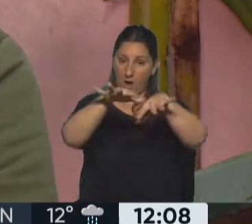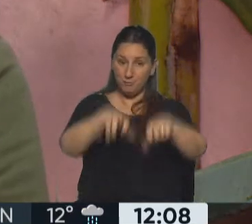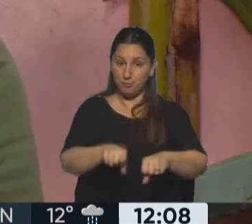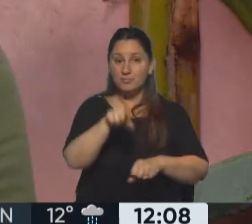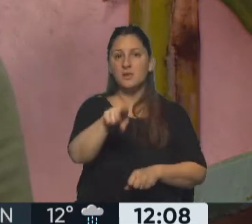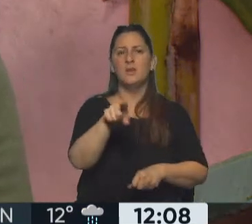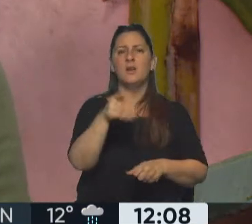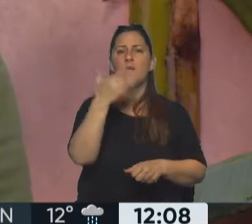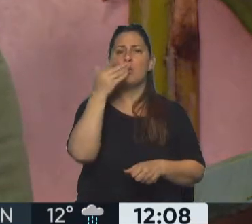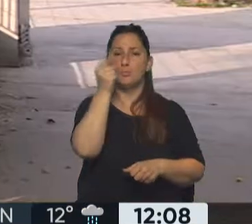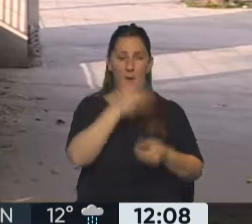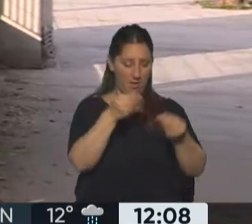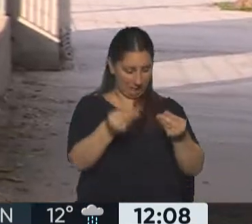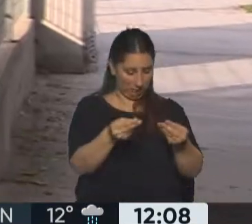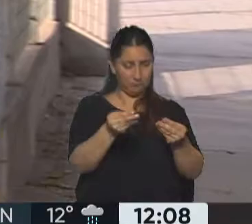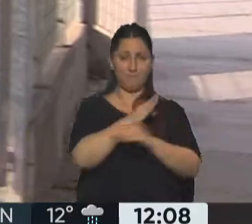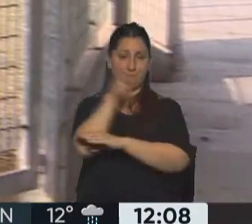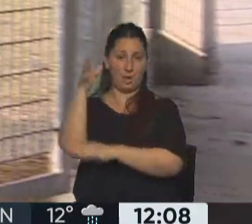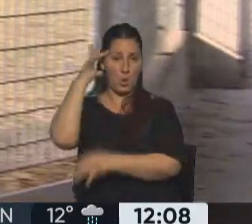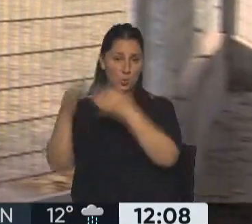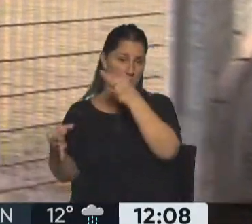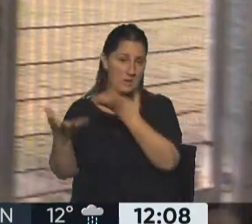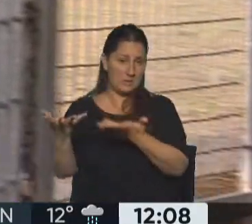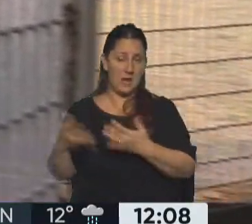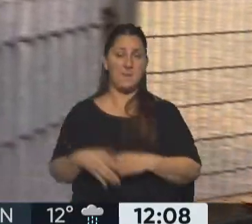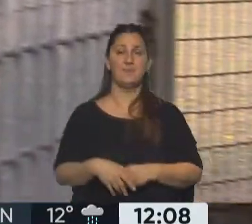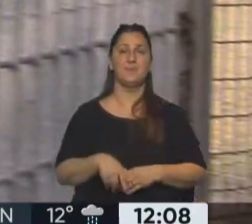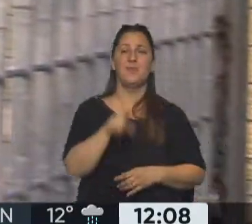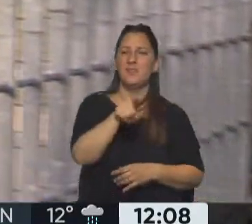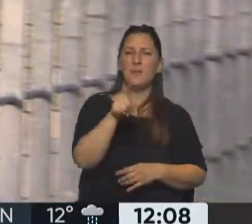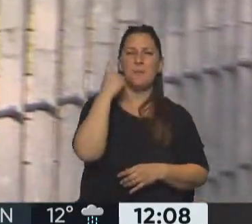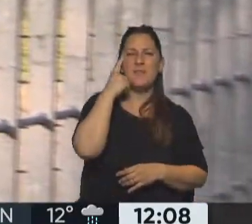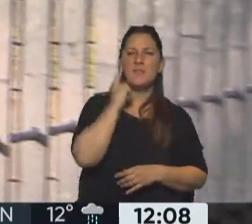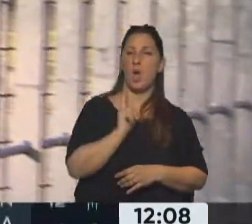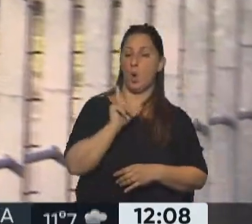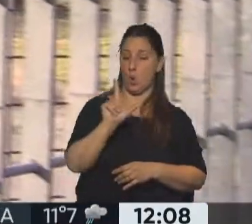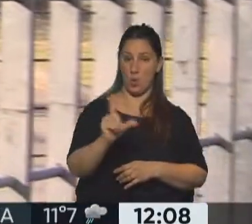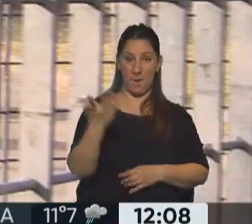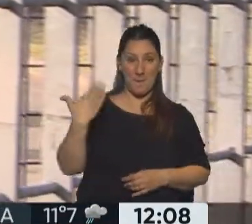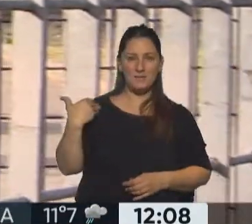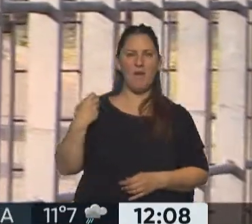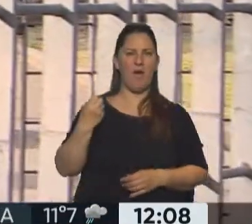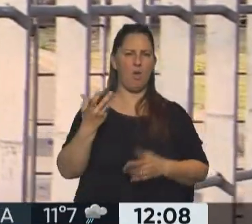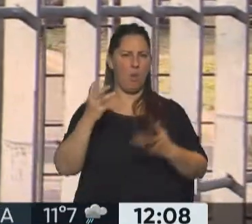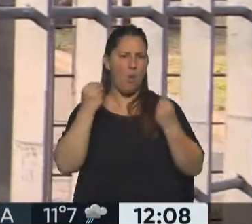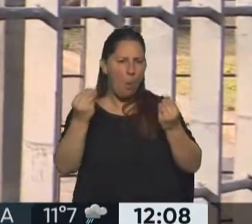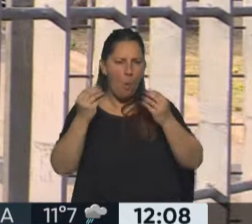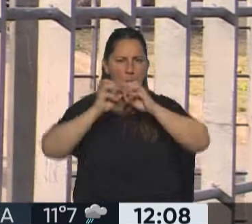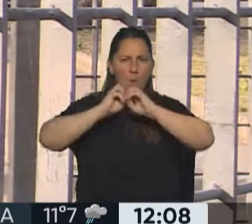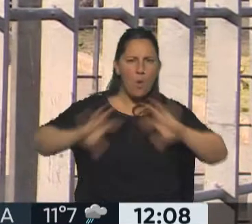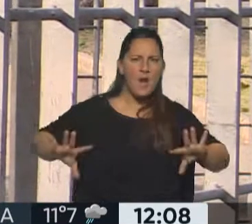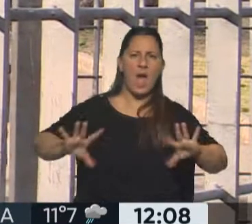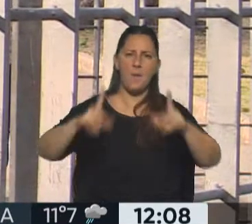escolar y tienen que ir a rendir cuentas a la justicia. Esa idea que el lunes arrancó como una especie de criminalización